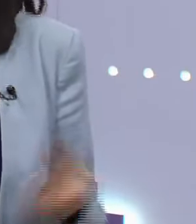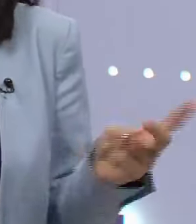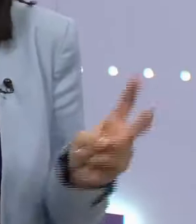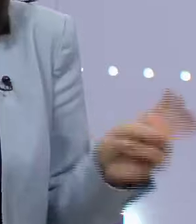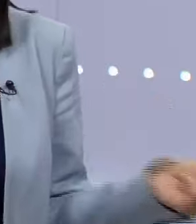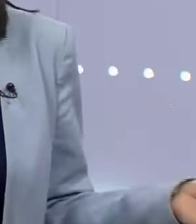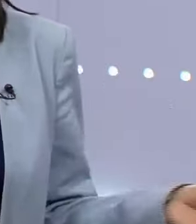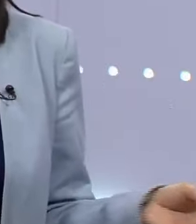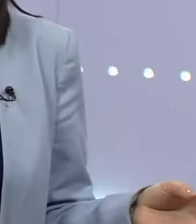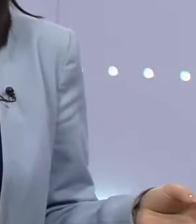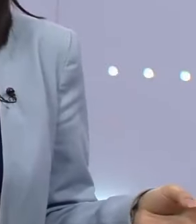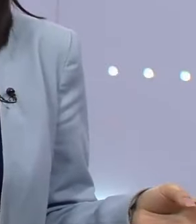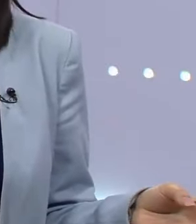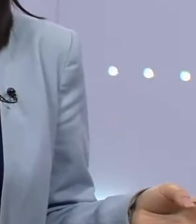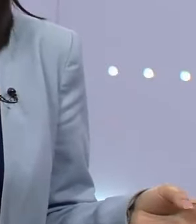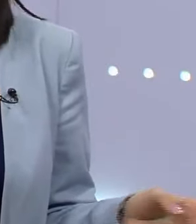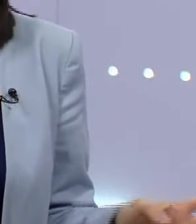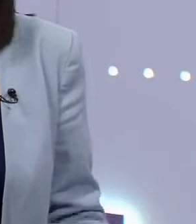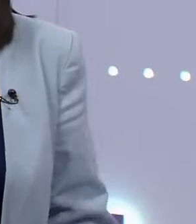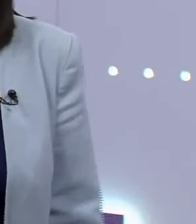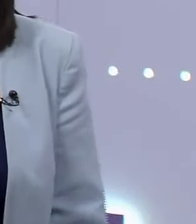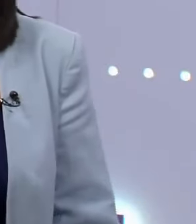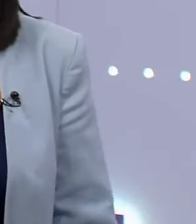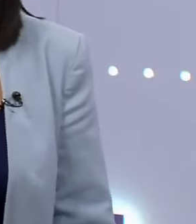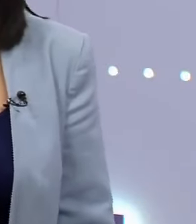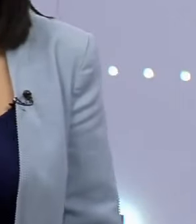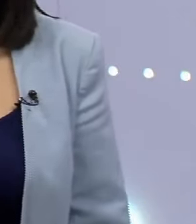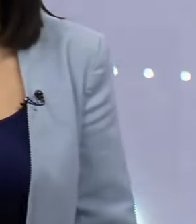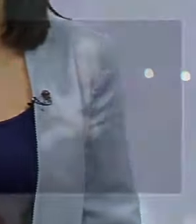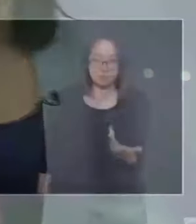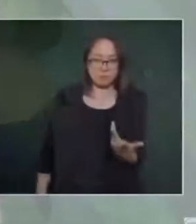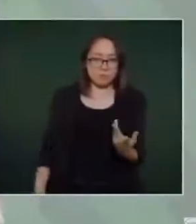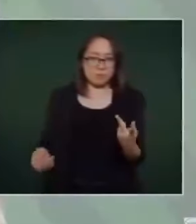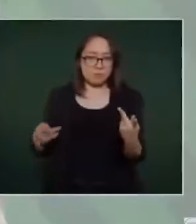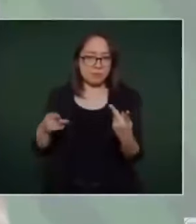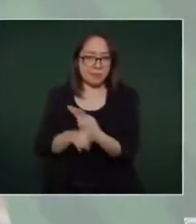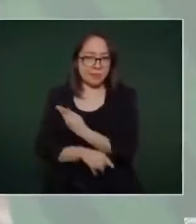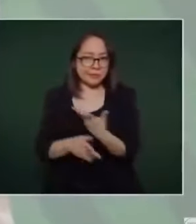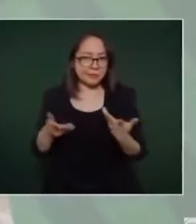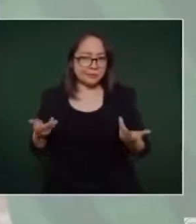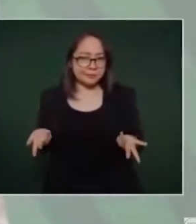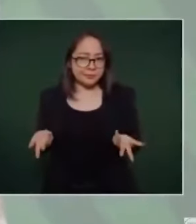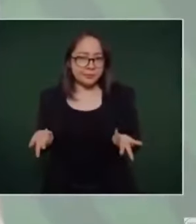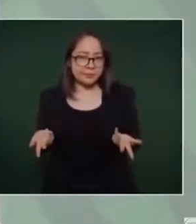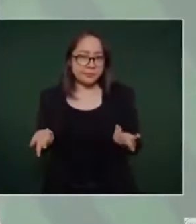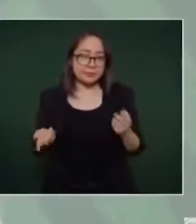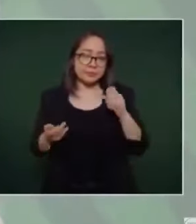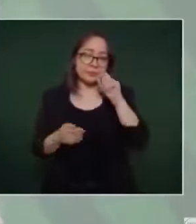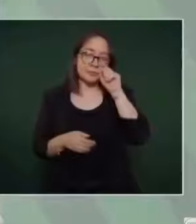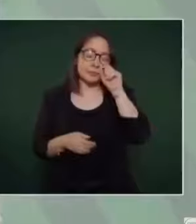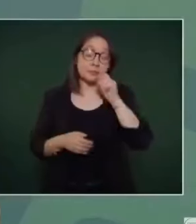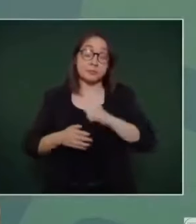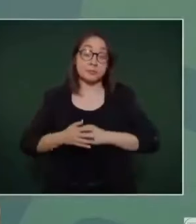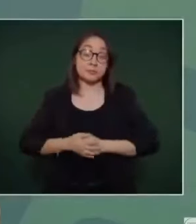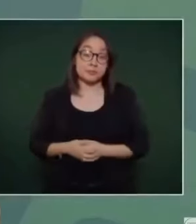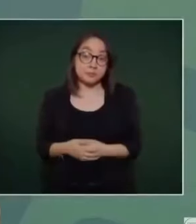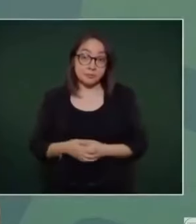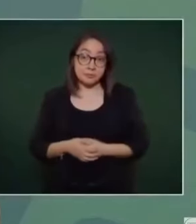esa cruzada sucia no les va a dar resultados. En vez de